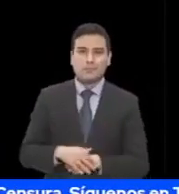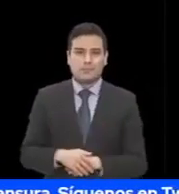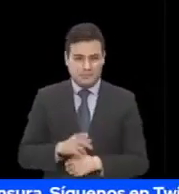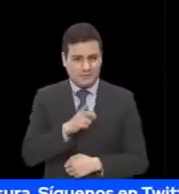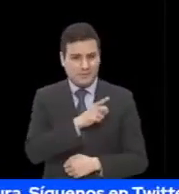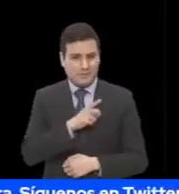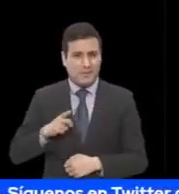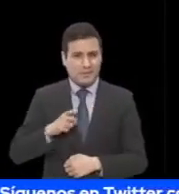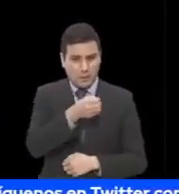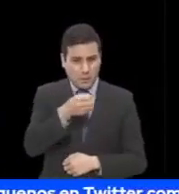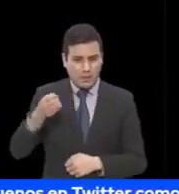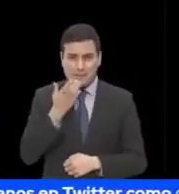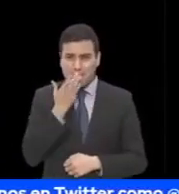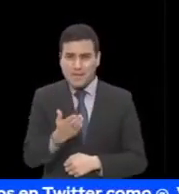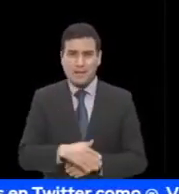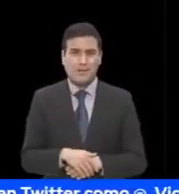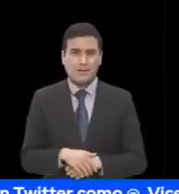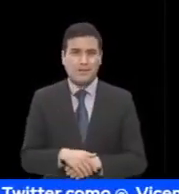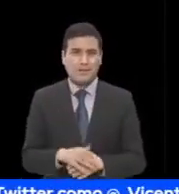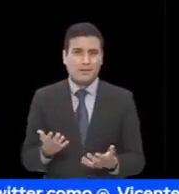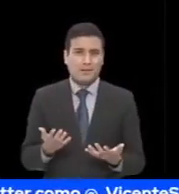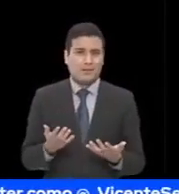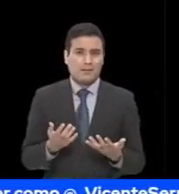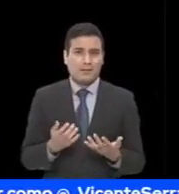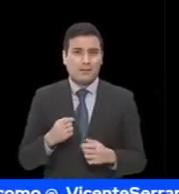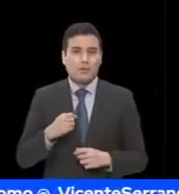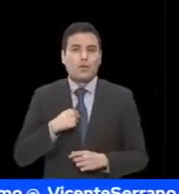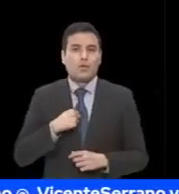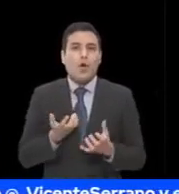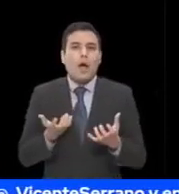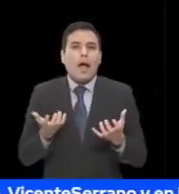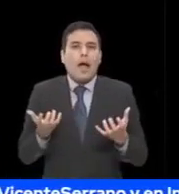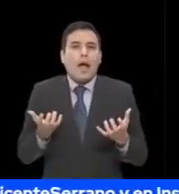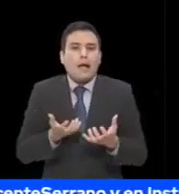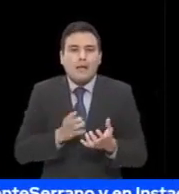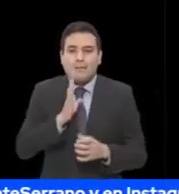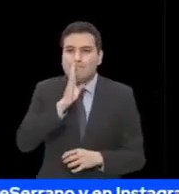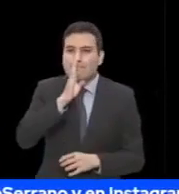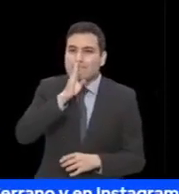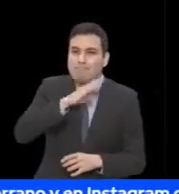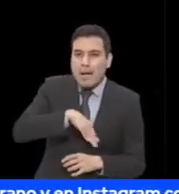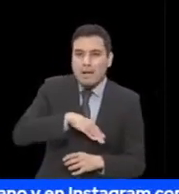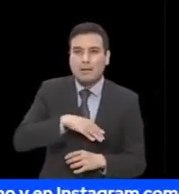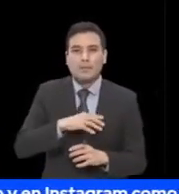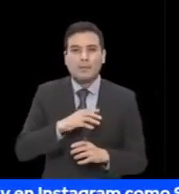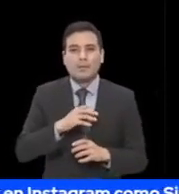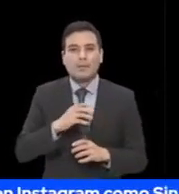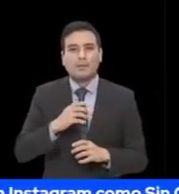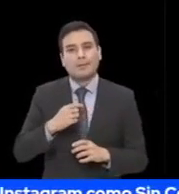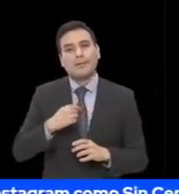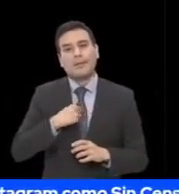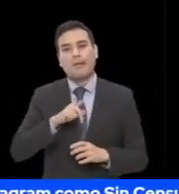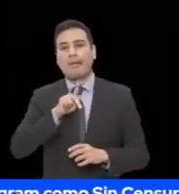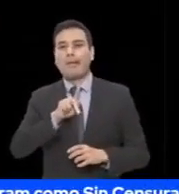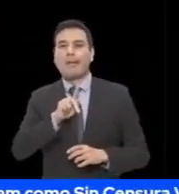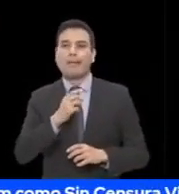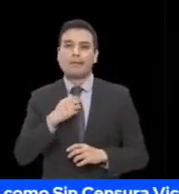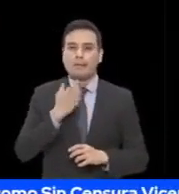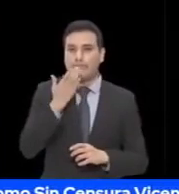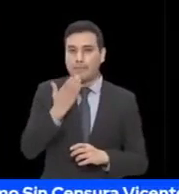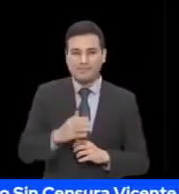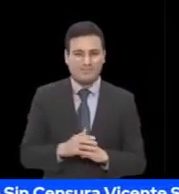No hagamos cosas malas que parezcan buenas y el estar queriendo, con el pretexto de la